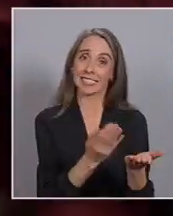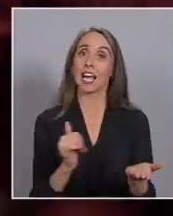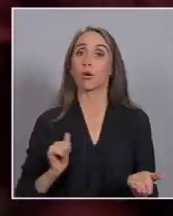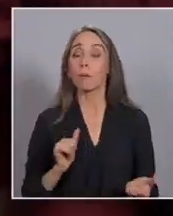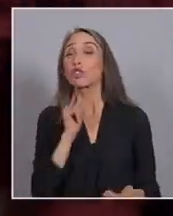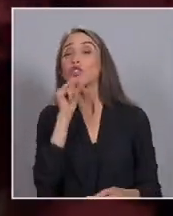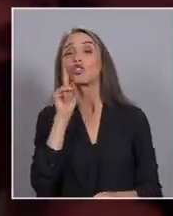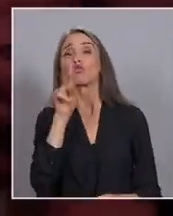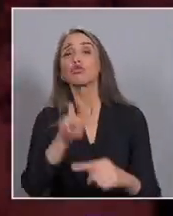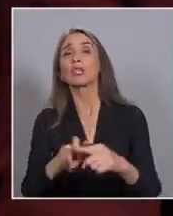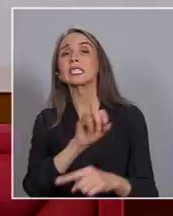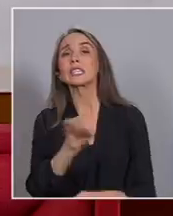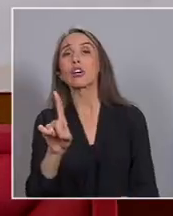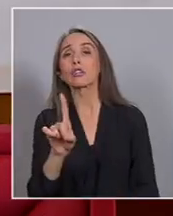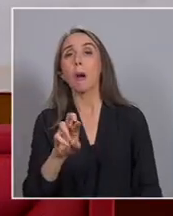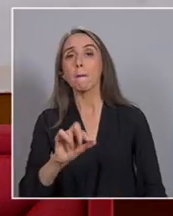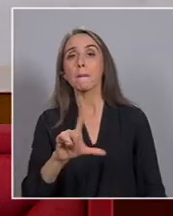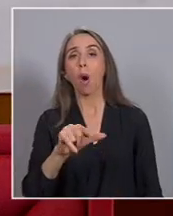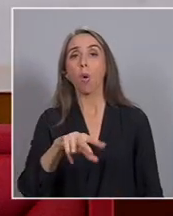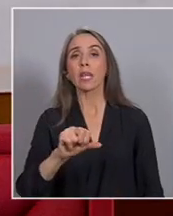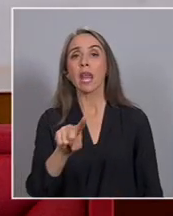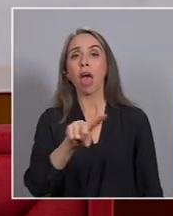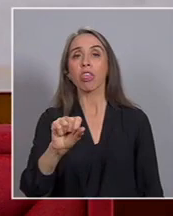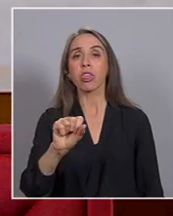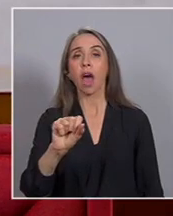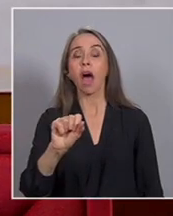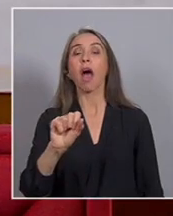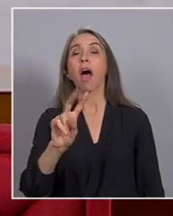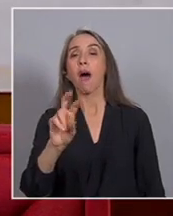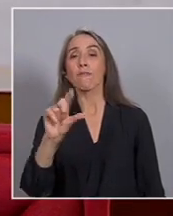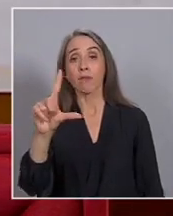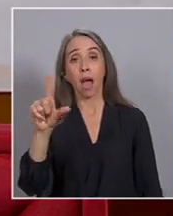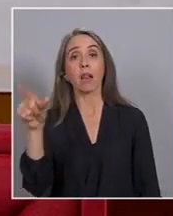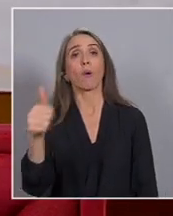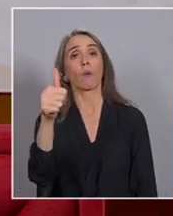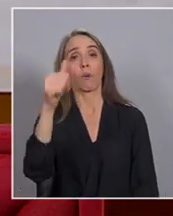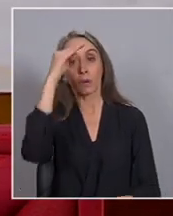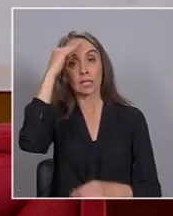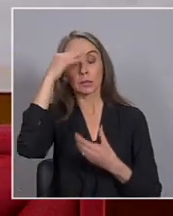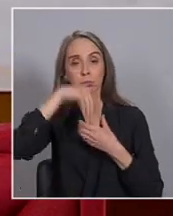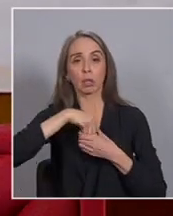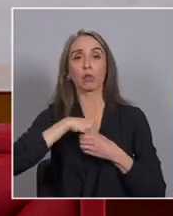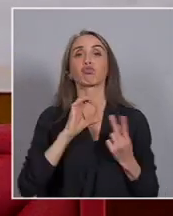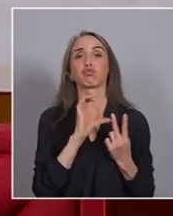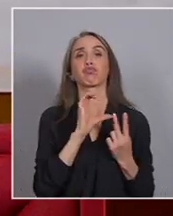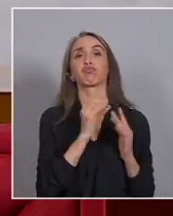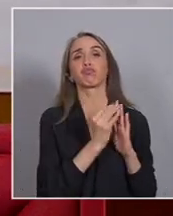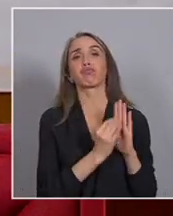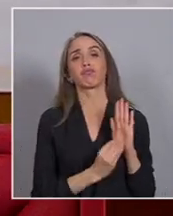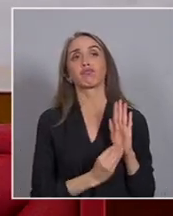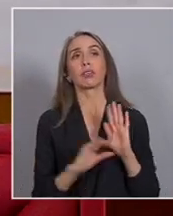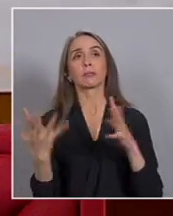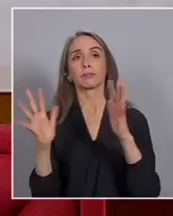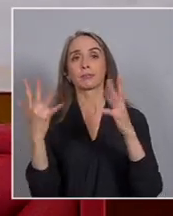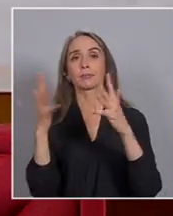no sé si estará presente o no, pero a Paulina Zaval, que gracias a su tremenda experiencia,